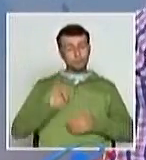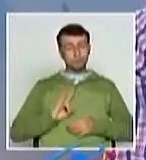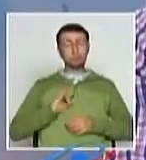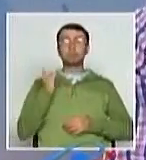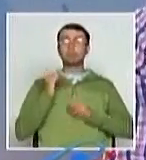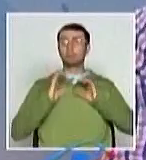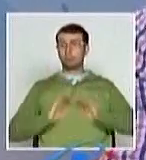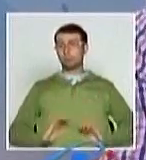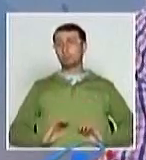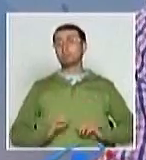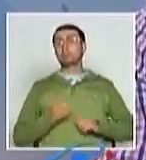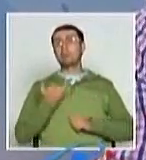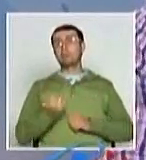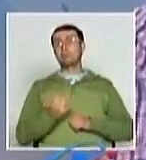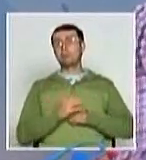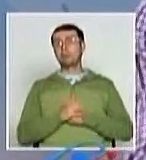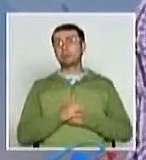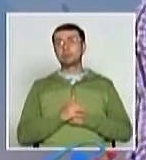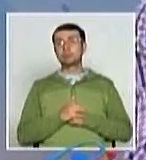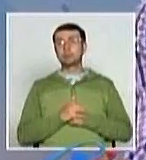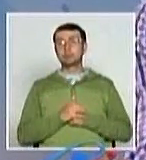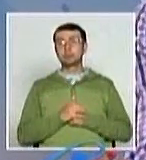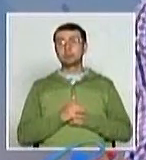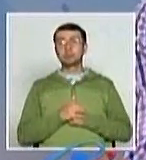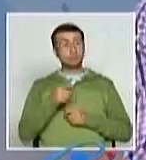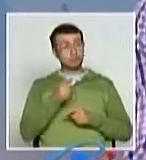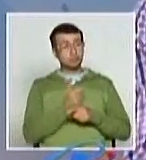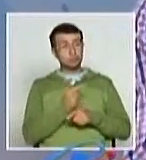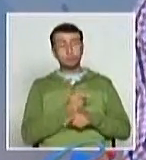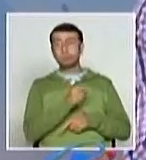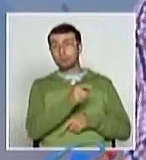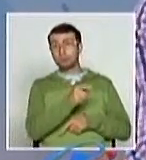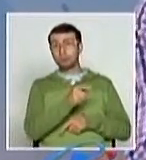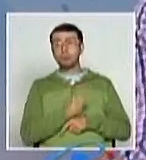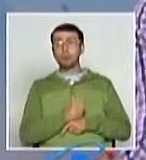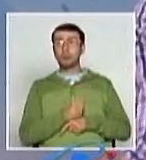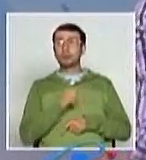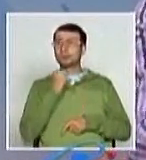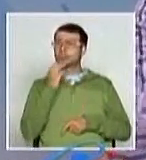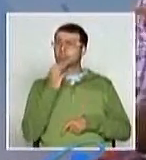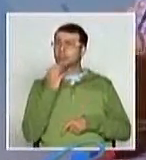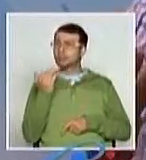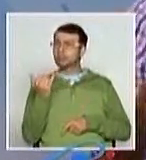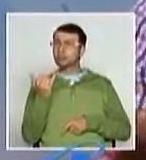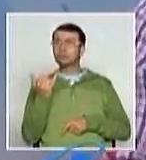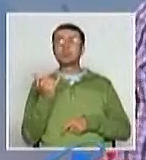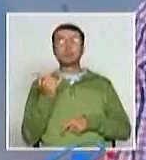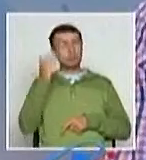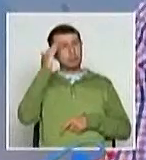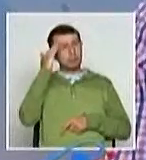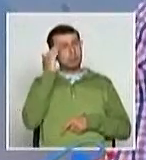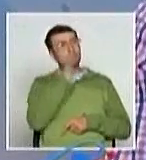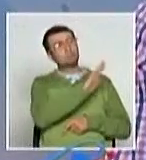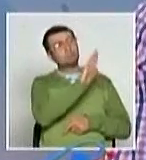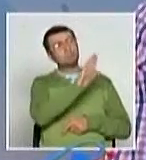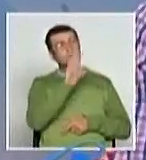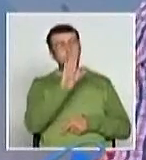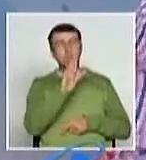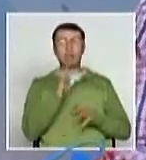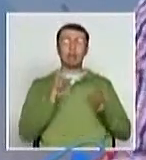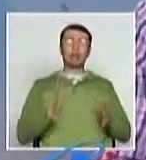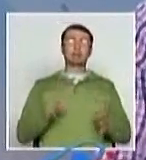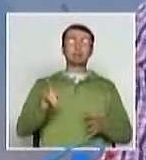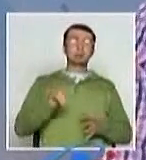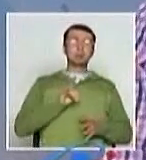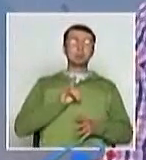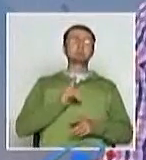mental entonces este este caso clínico Yo sé que le podrá tocar el corazón a muchas personas que están